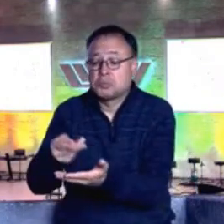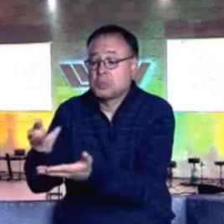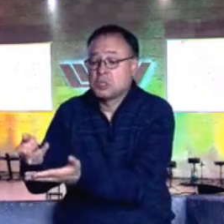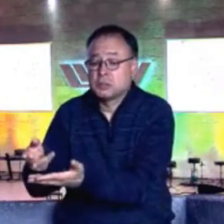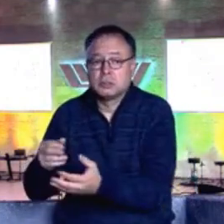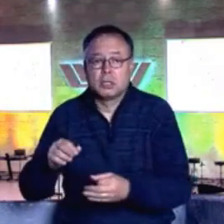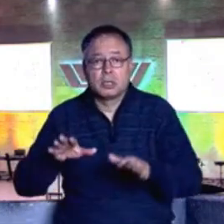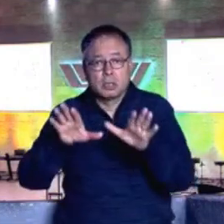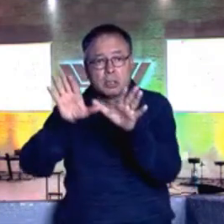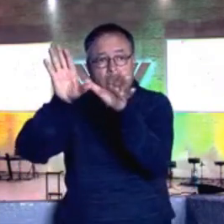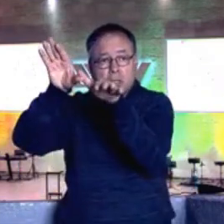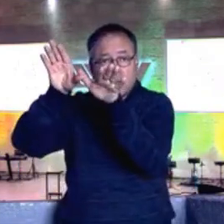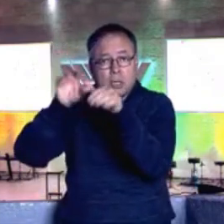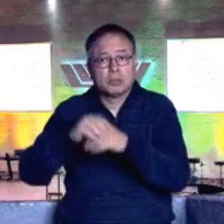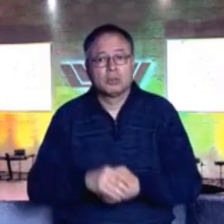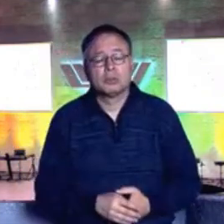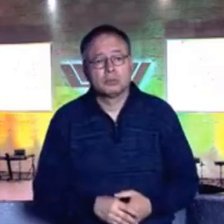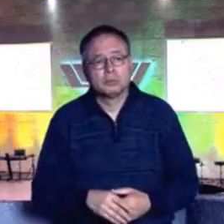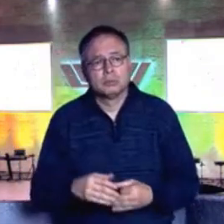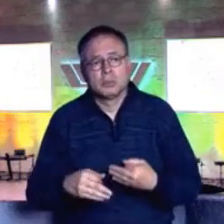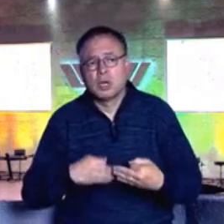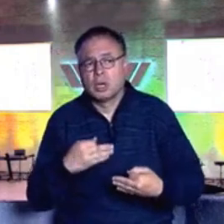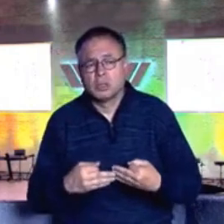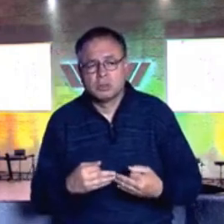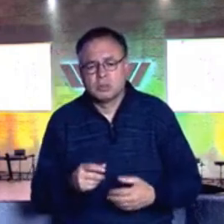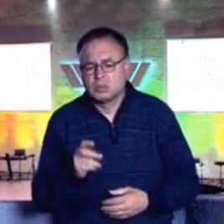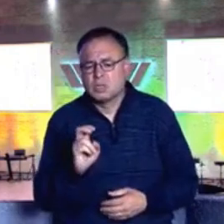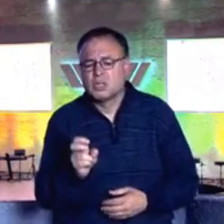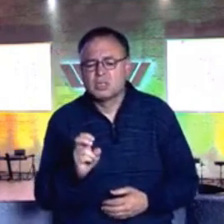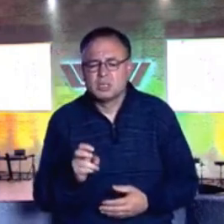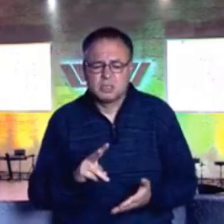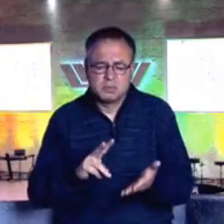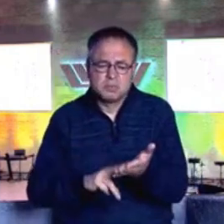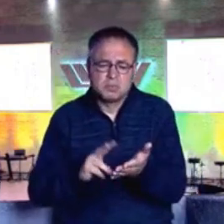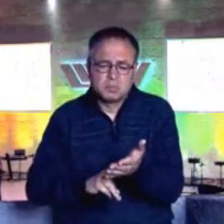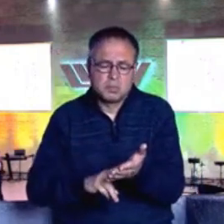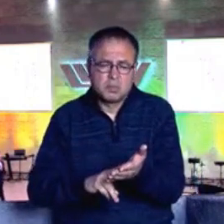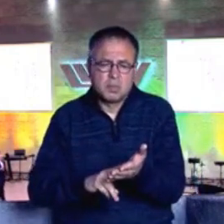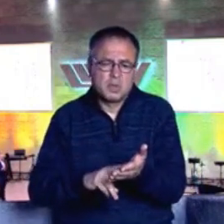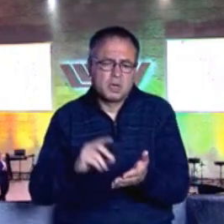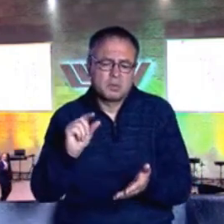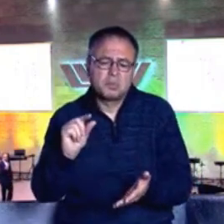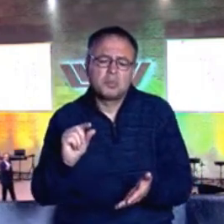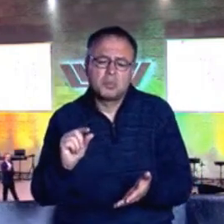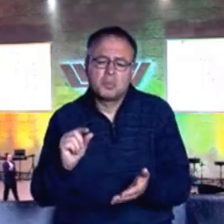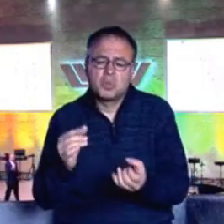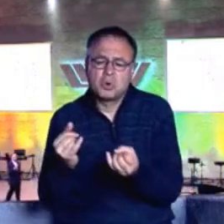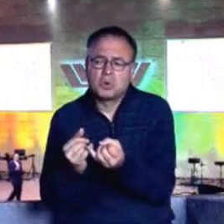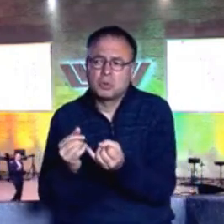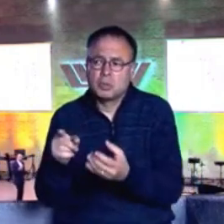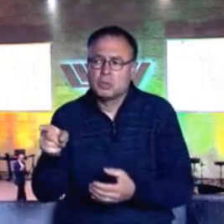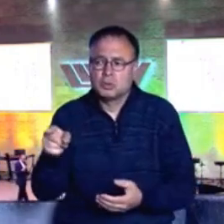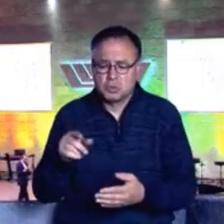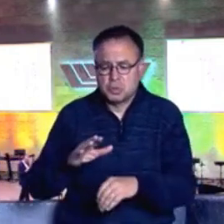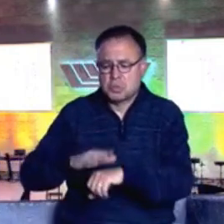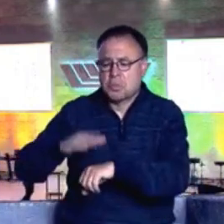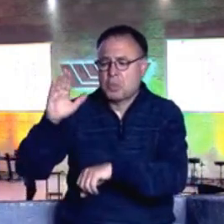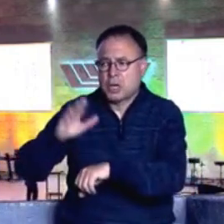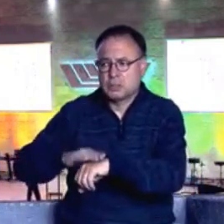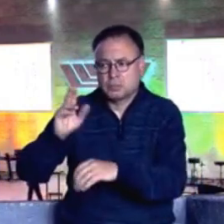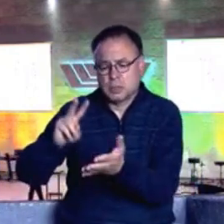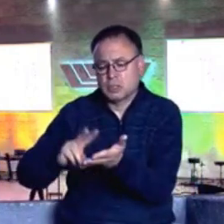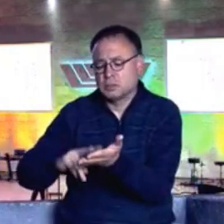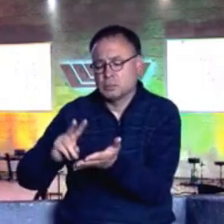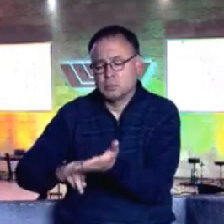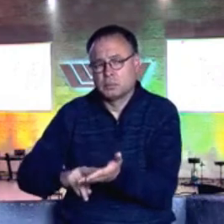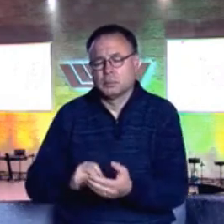alimenta Acaso no valen mucho más que ellas y te lo garantiza de la siguiente manera En romanos